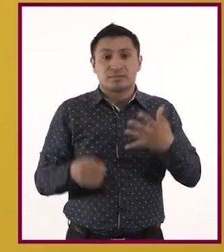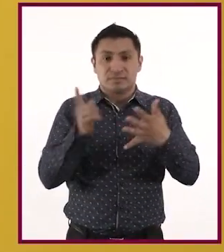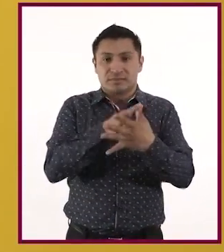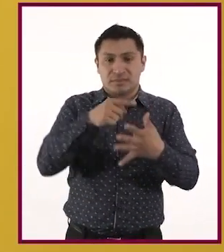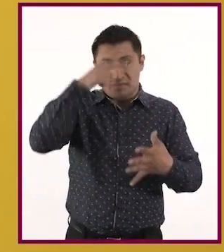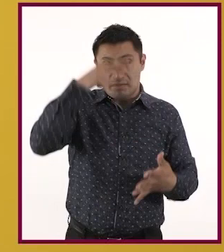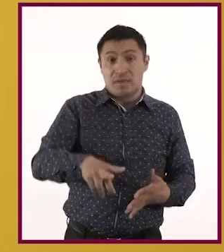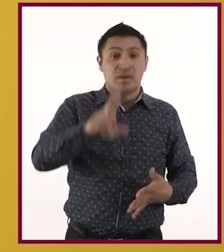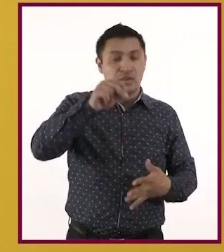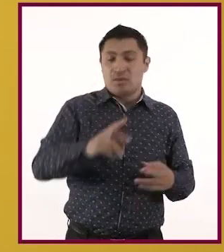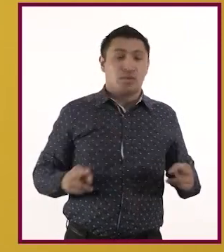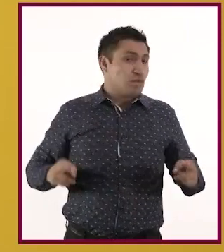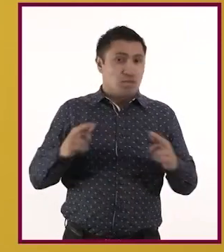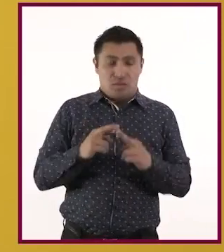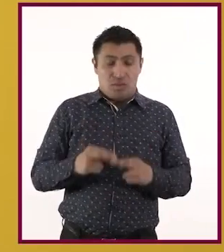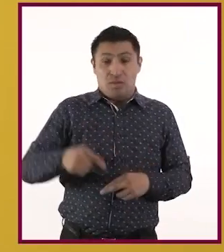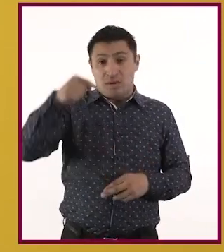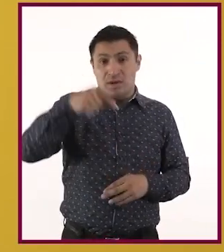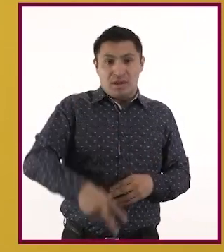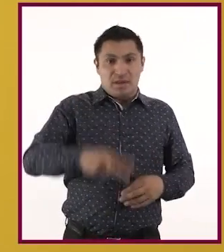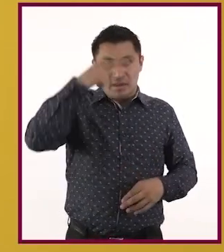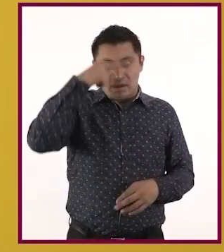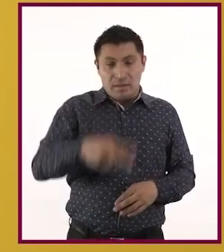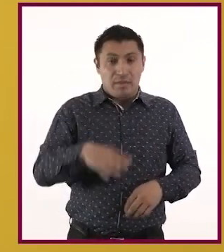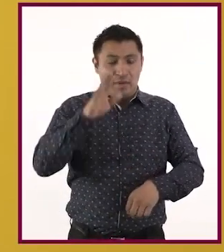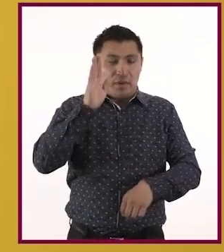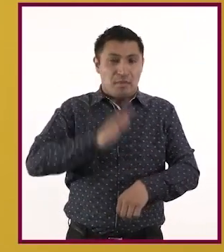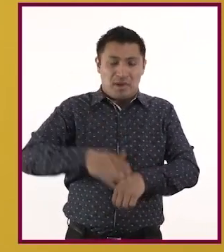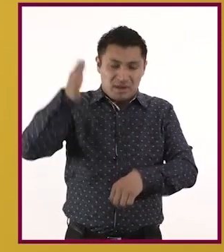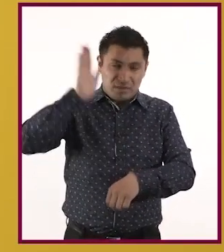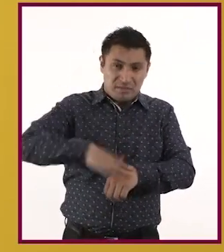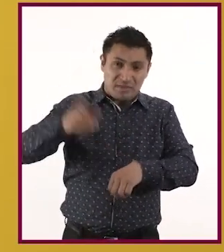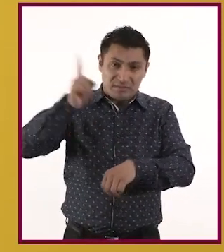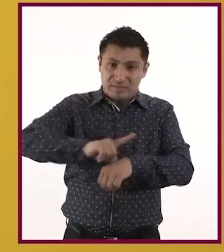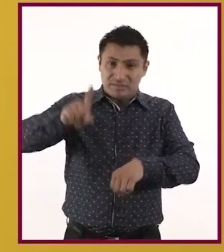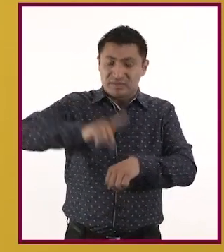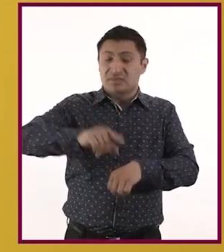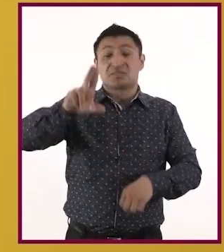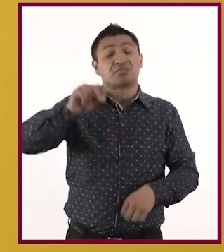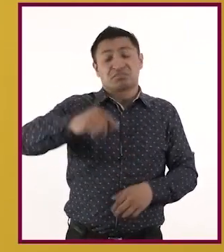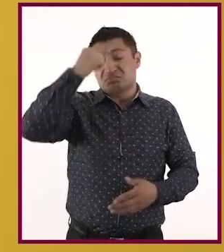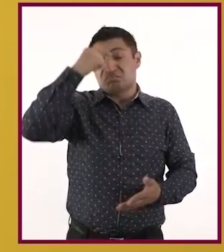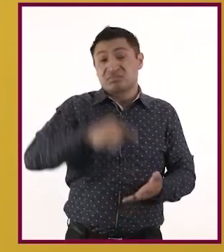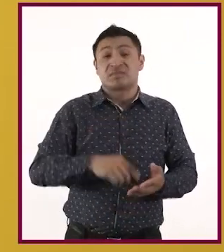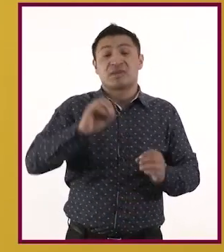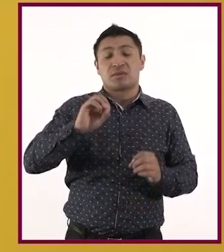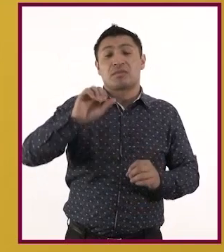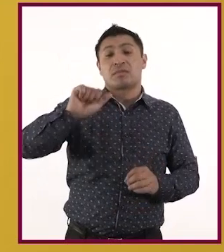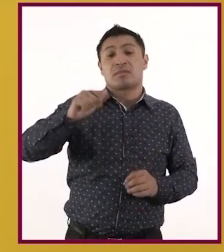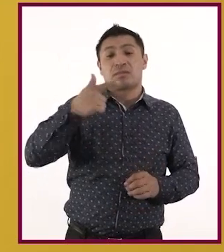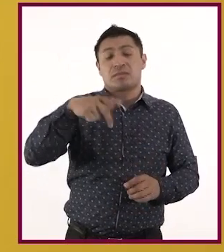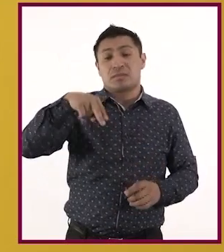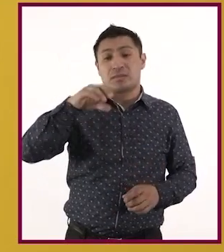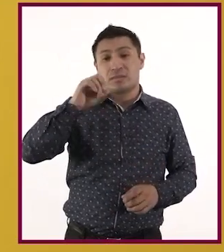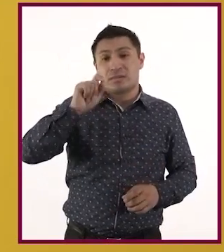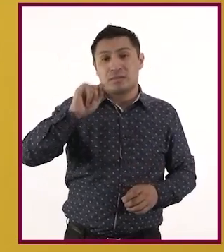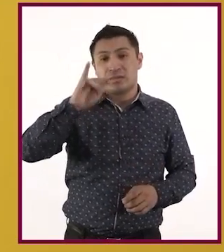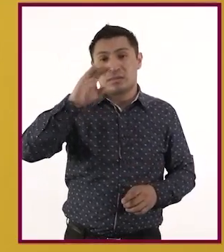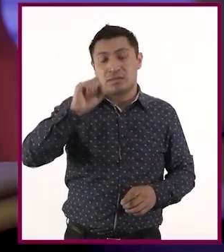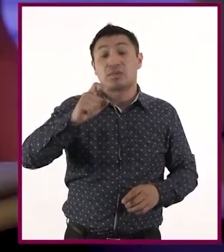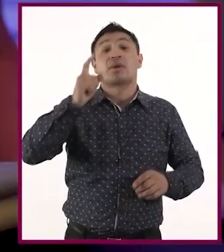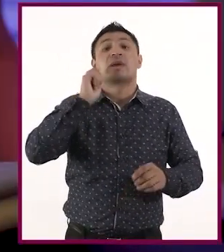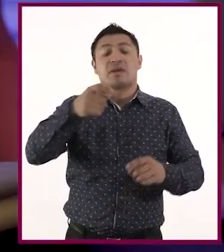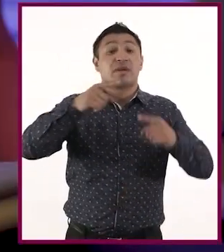es no religioso. En México cada día hay más personas que se afirman como no creyentes o agnósticos, que no significa lo